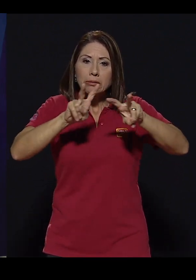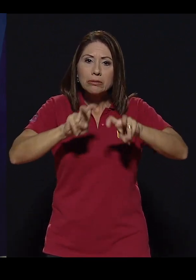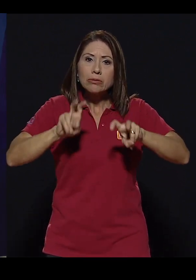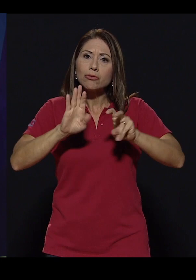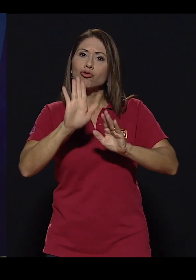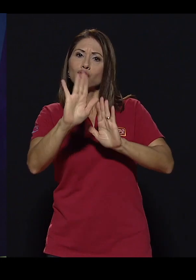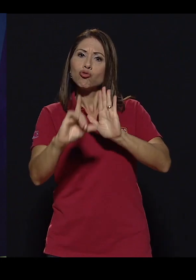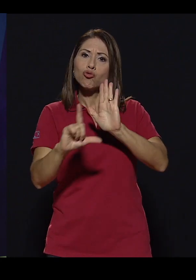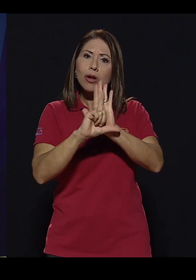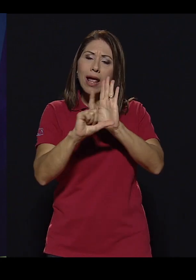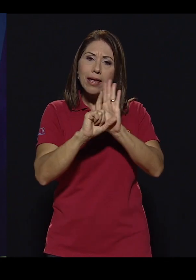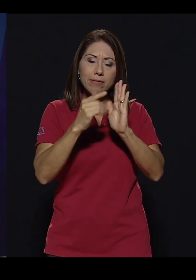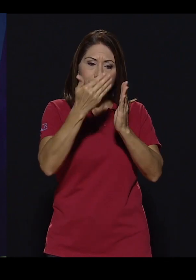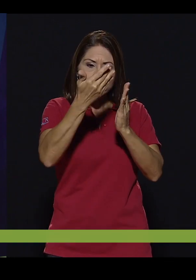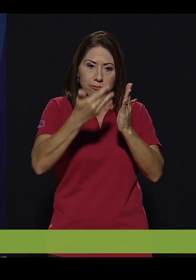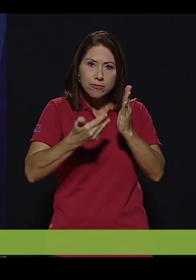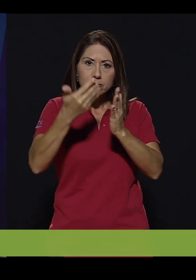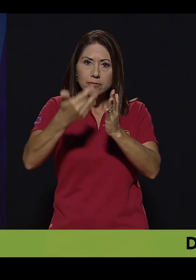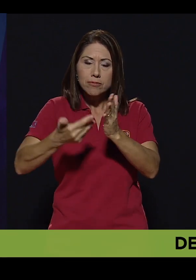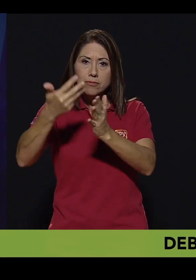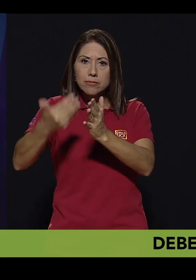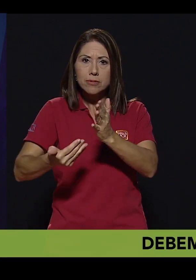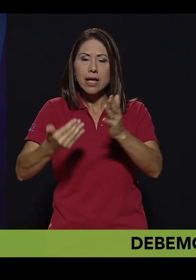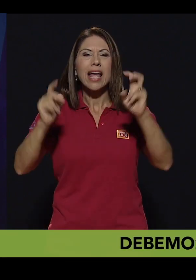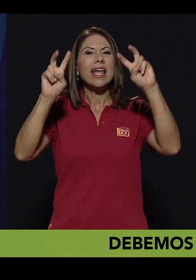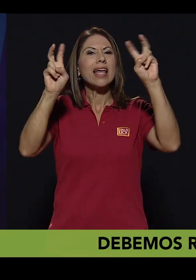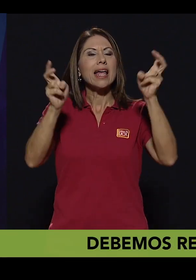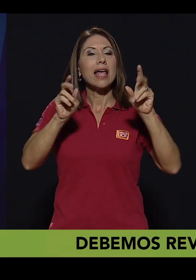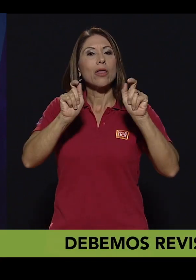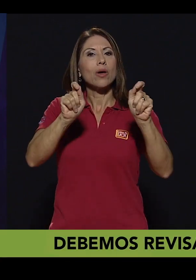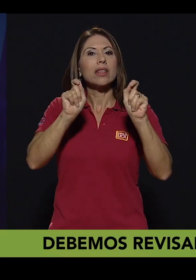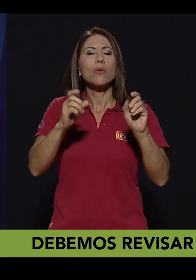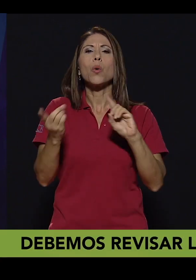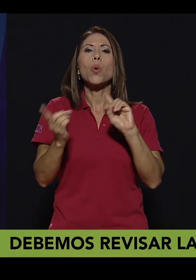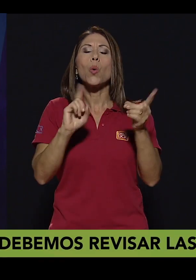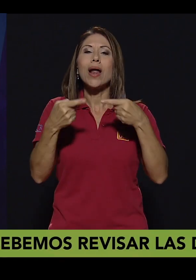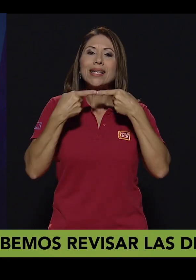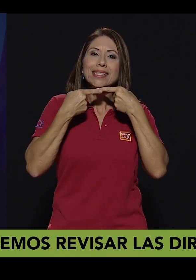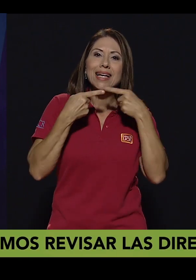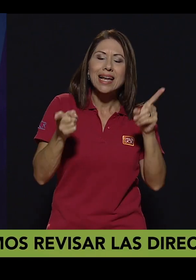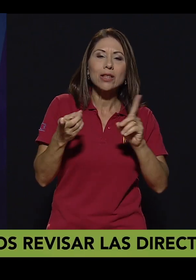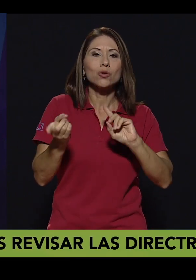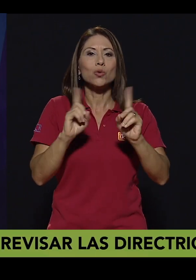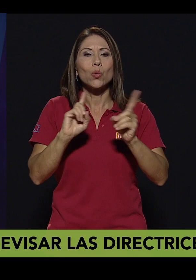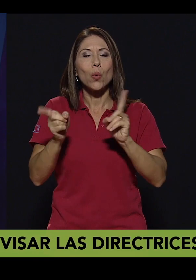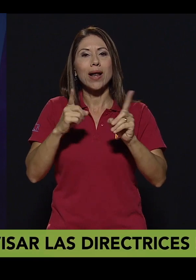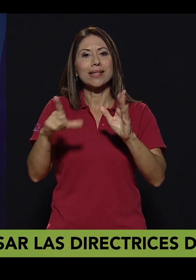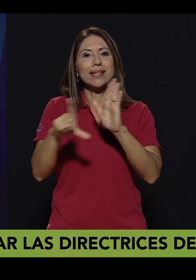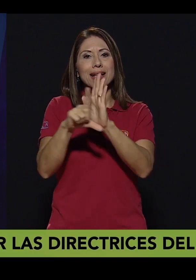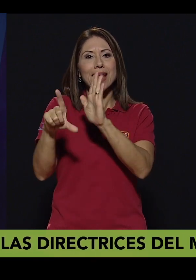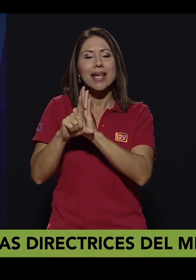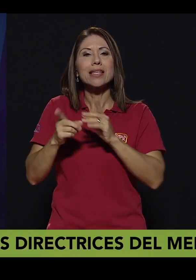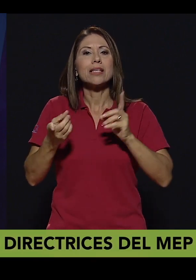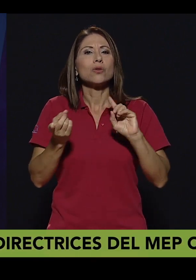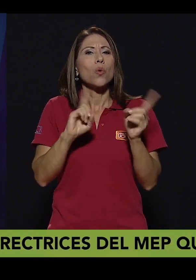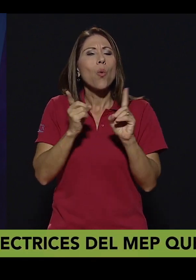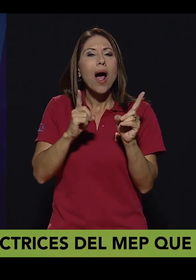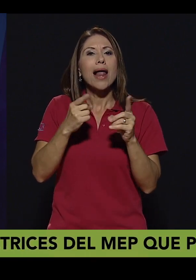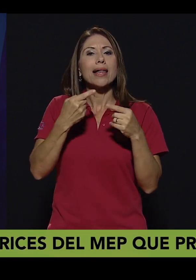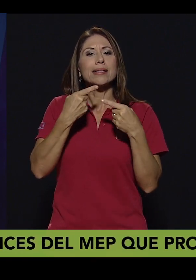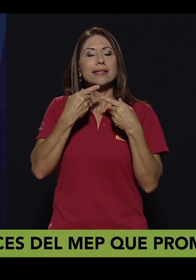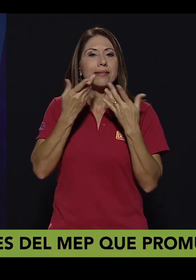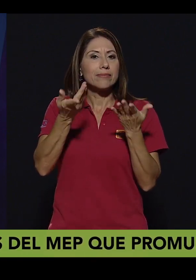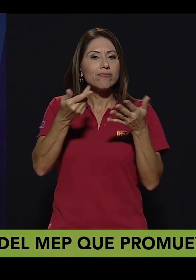por lo menos en materia educativa cuáles son los decretos leyes directrices circulares que